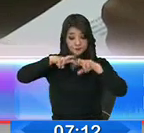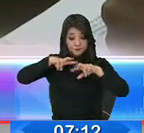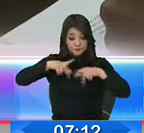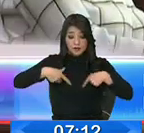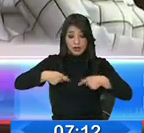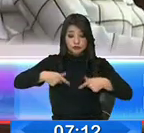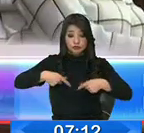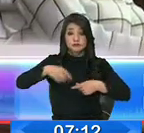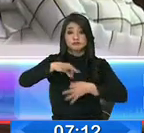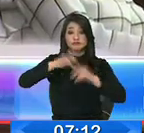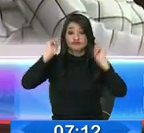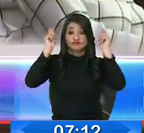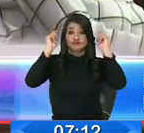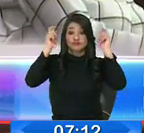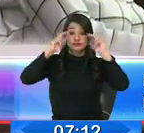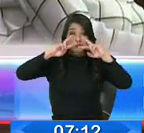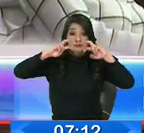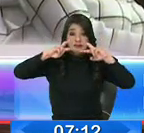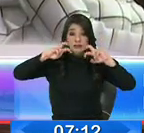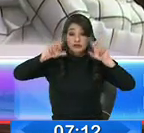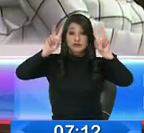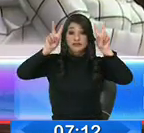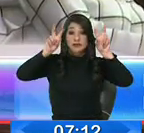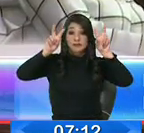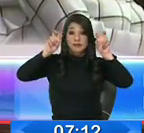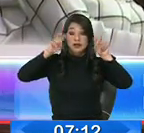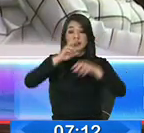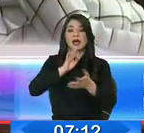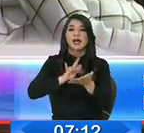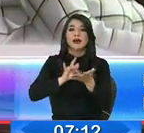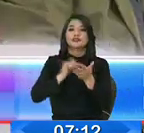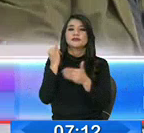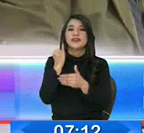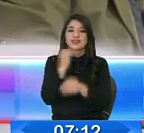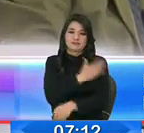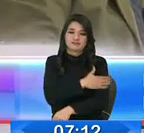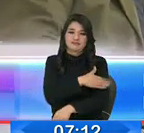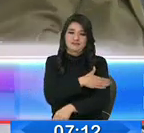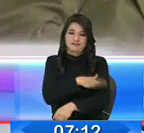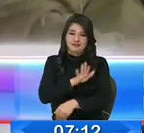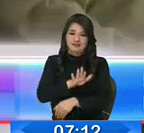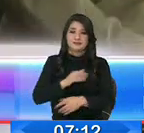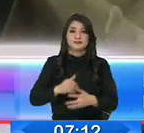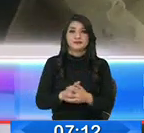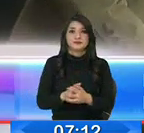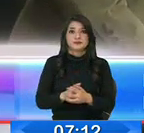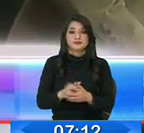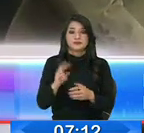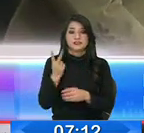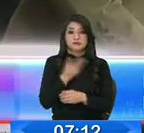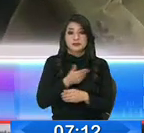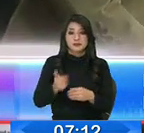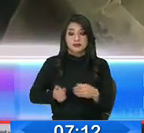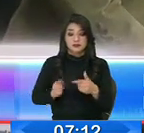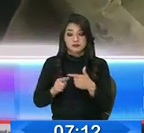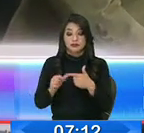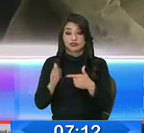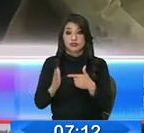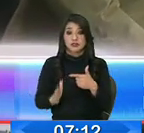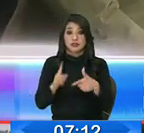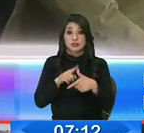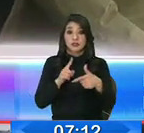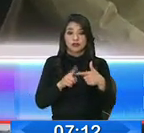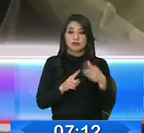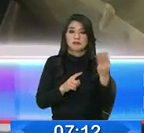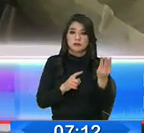Electoral sobre las investigaciones realizadas al caso Arroz Verde. El vicepresidente Enrique Pita y el consejero Luis Verde Soto de la